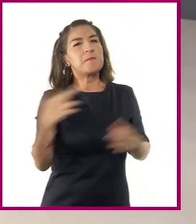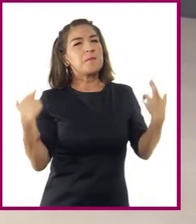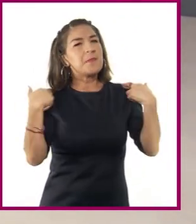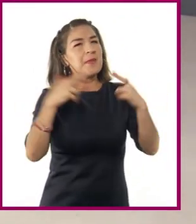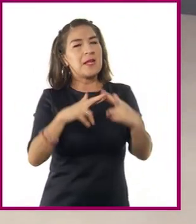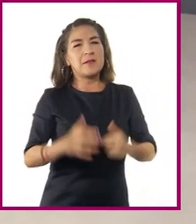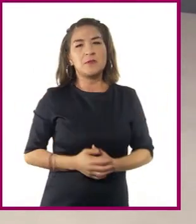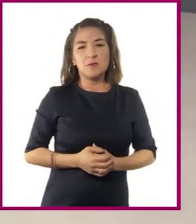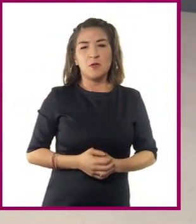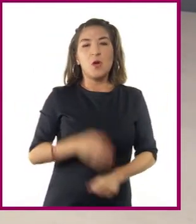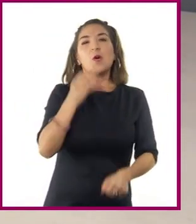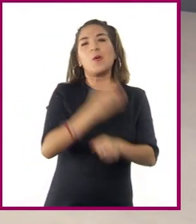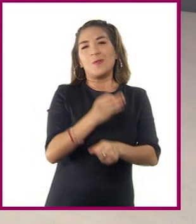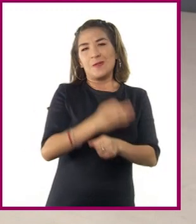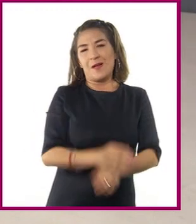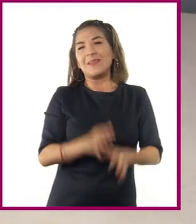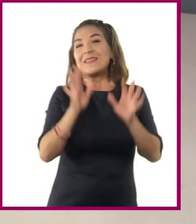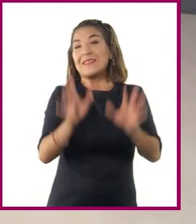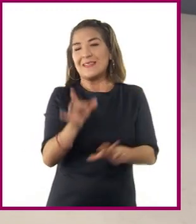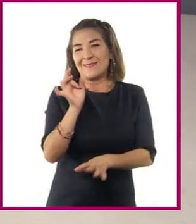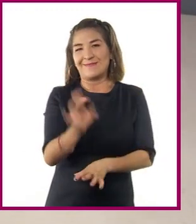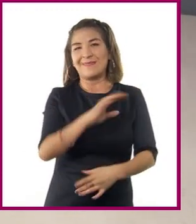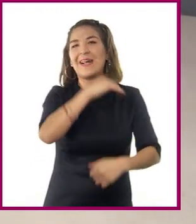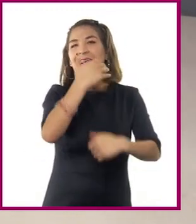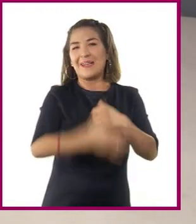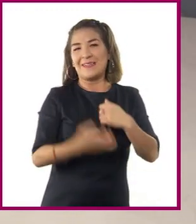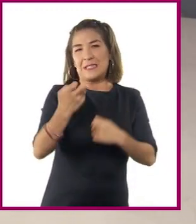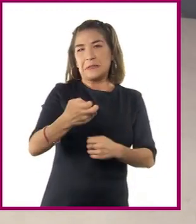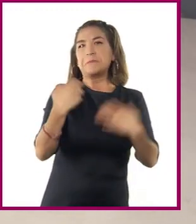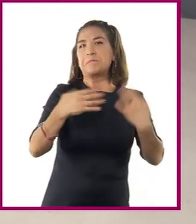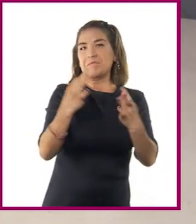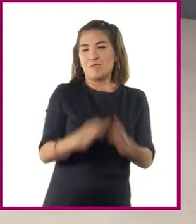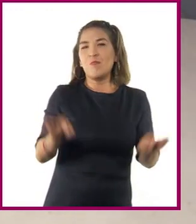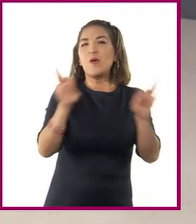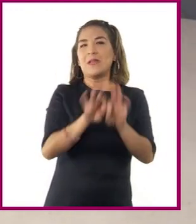Maestro, estamos llegando al final de esta nutrida sesión.